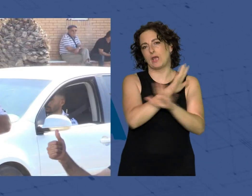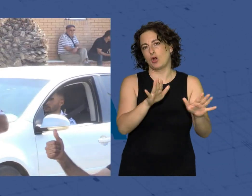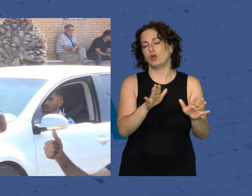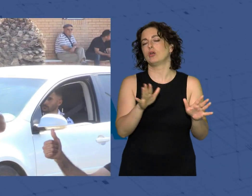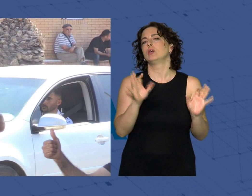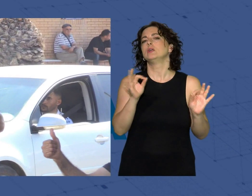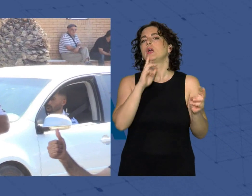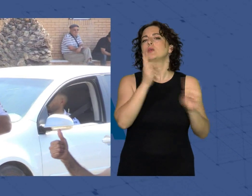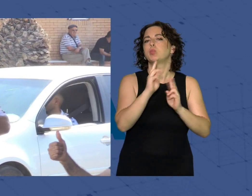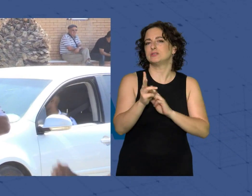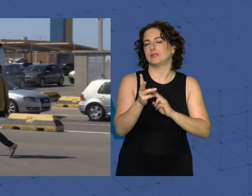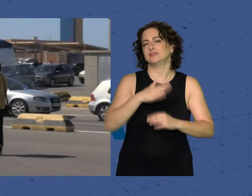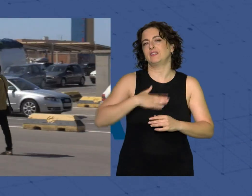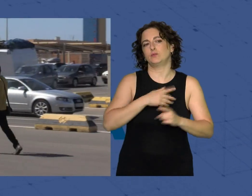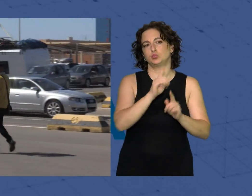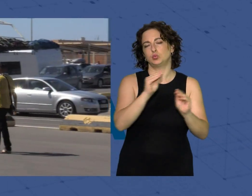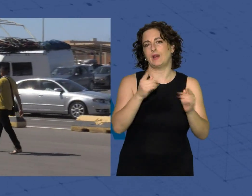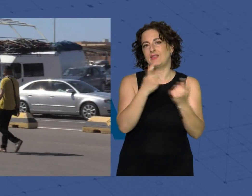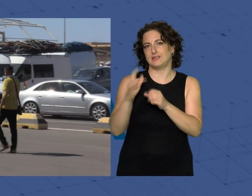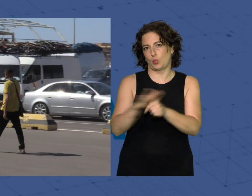operativa y satisfacer sus necesidades